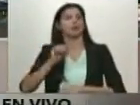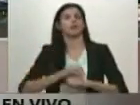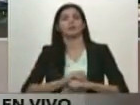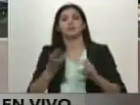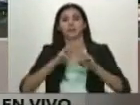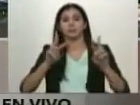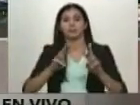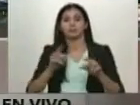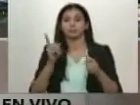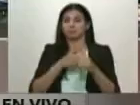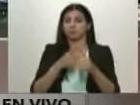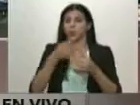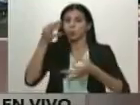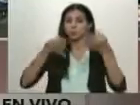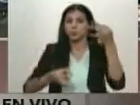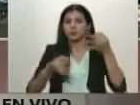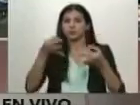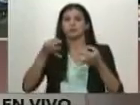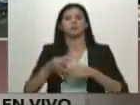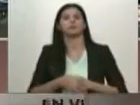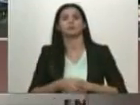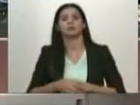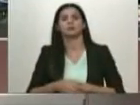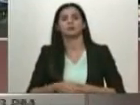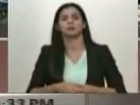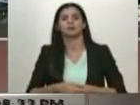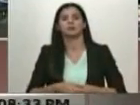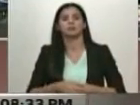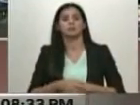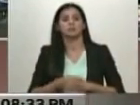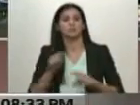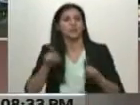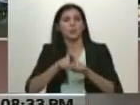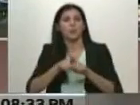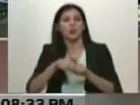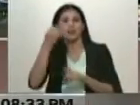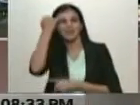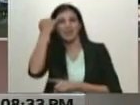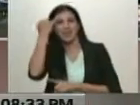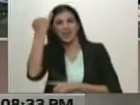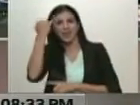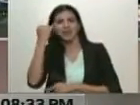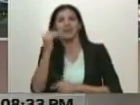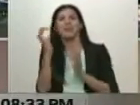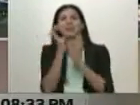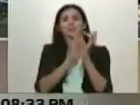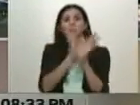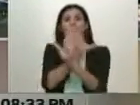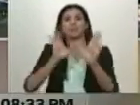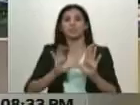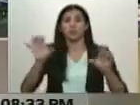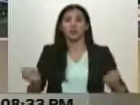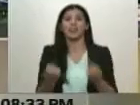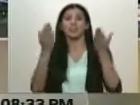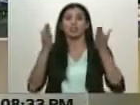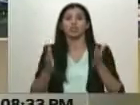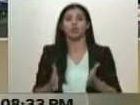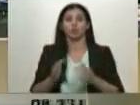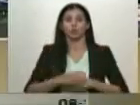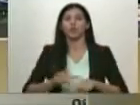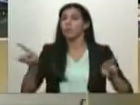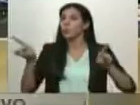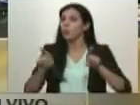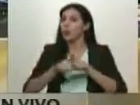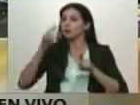en la justicia, basado en la idea de Cristo Redentor, basado en el